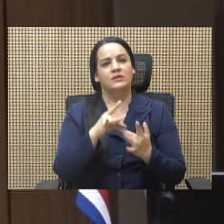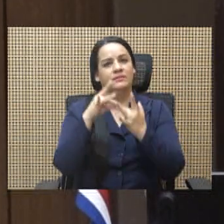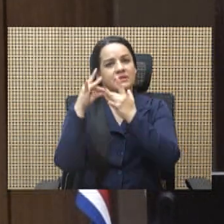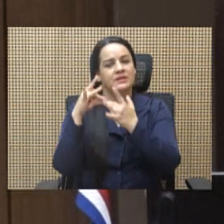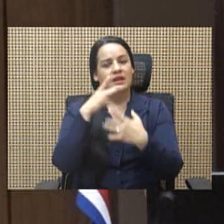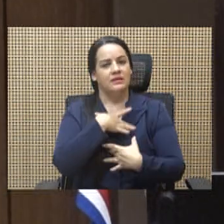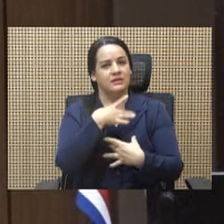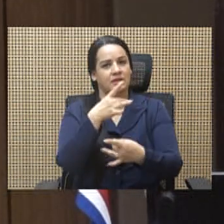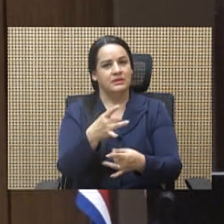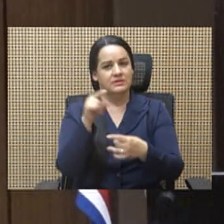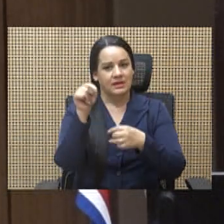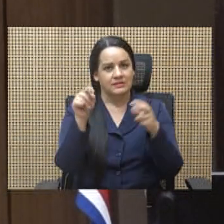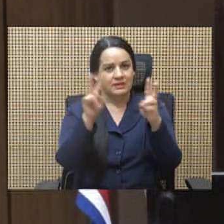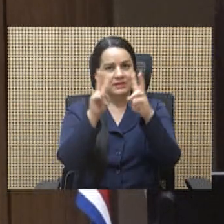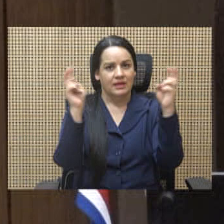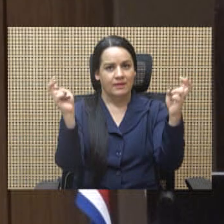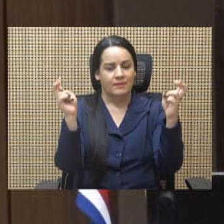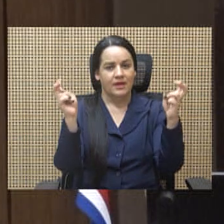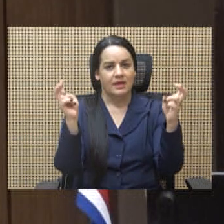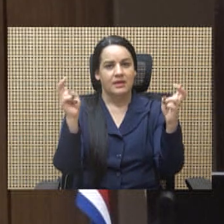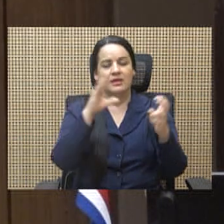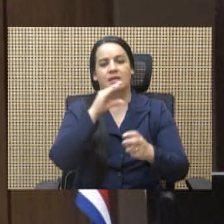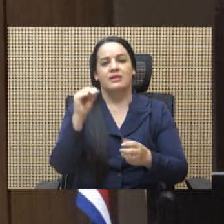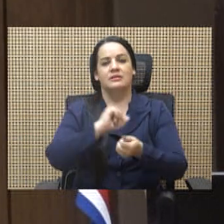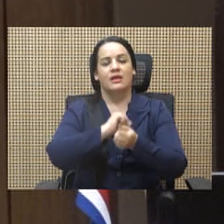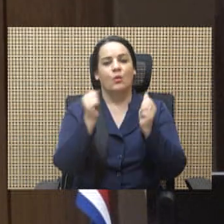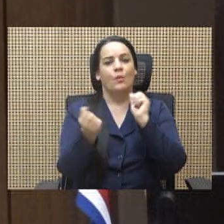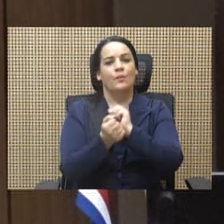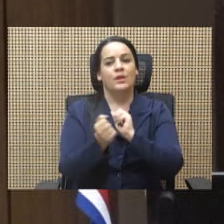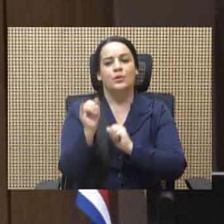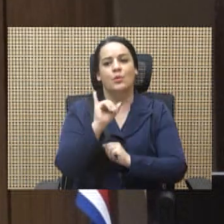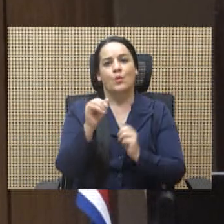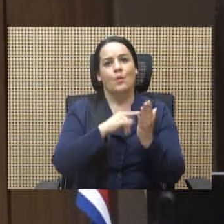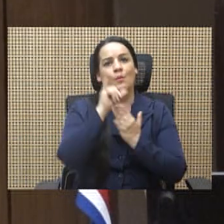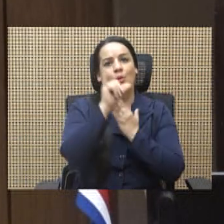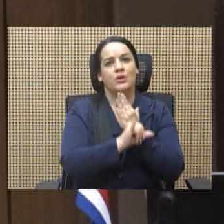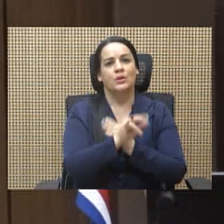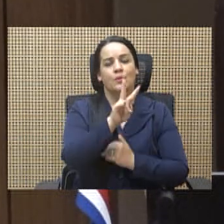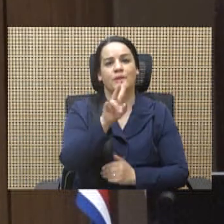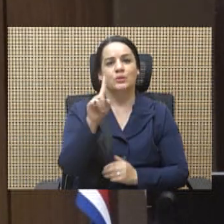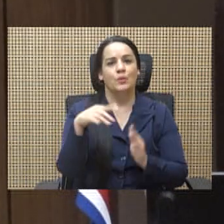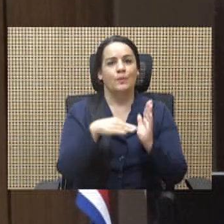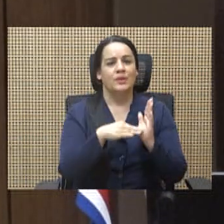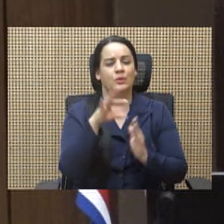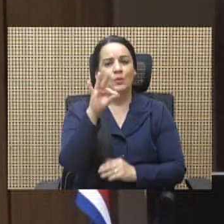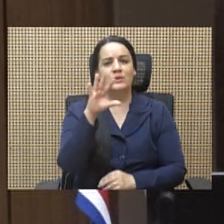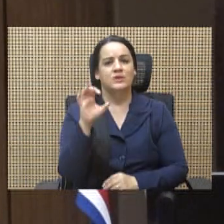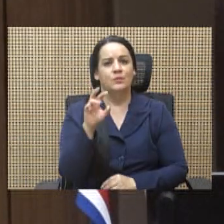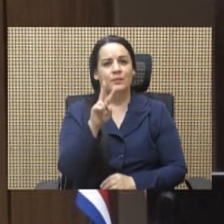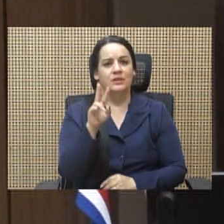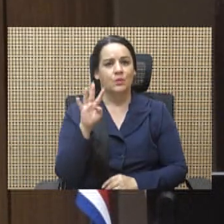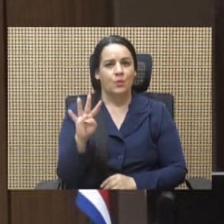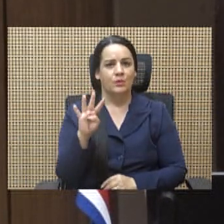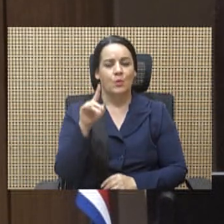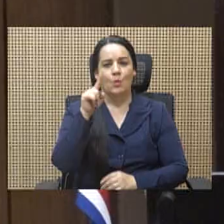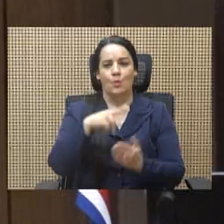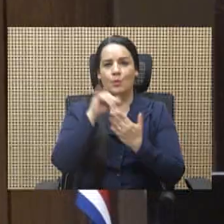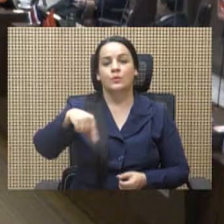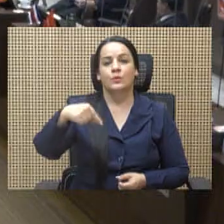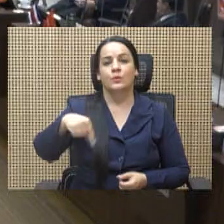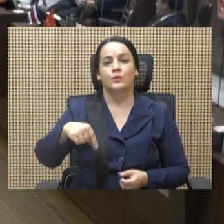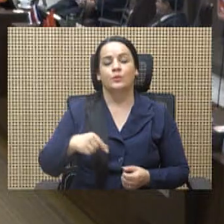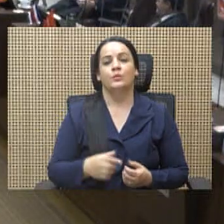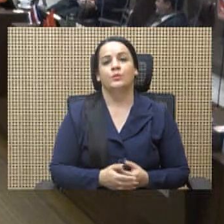y se convierte este proyecto veintiún mil novecientos veinticuatro en un proyecto de suma importancia